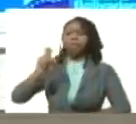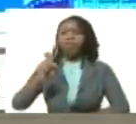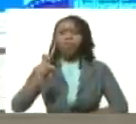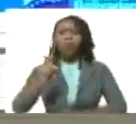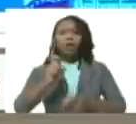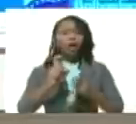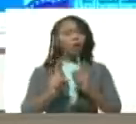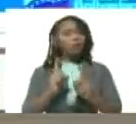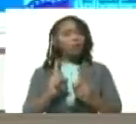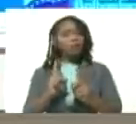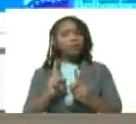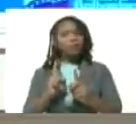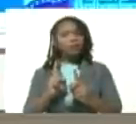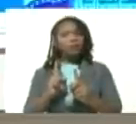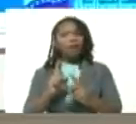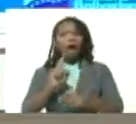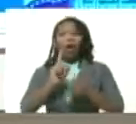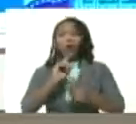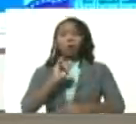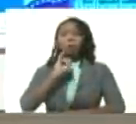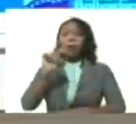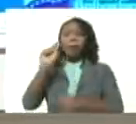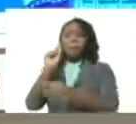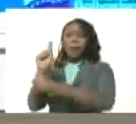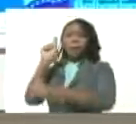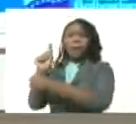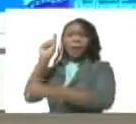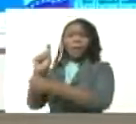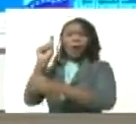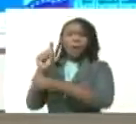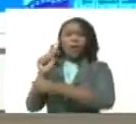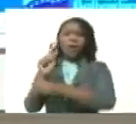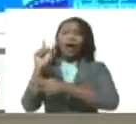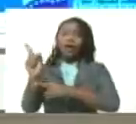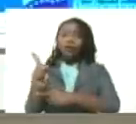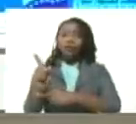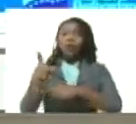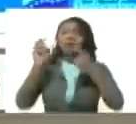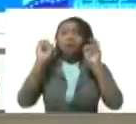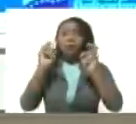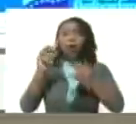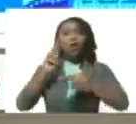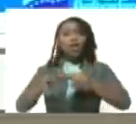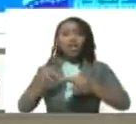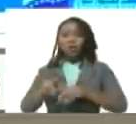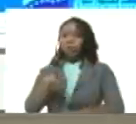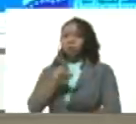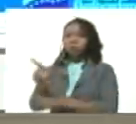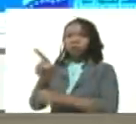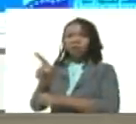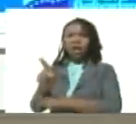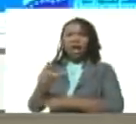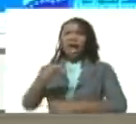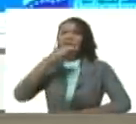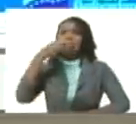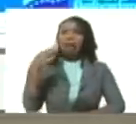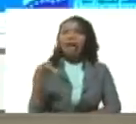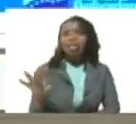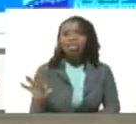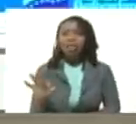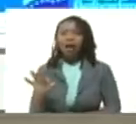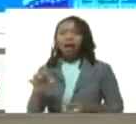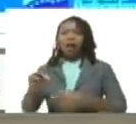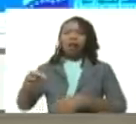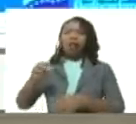fueron insultados en su dignidad como niños, señalados como ratas, ladrones,